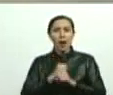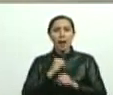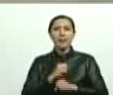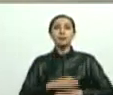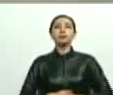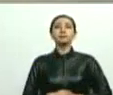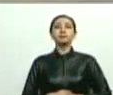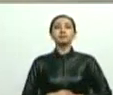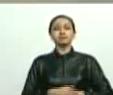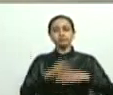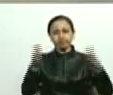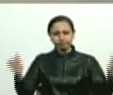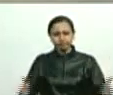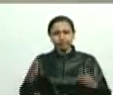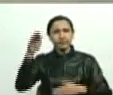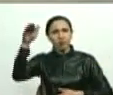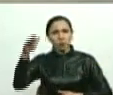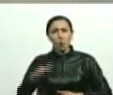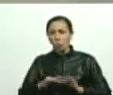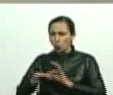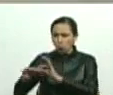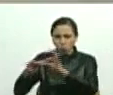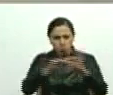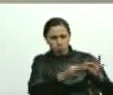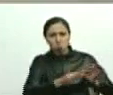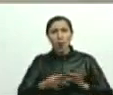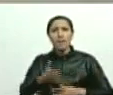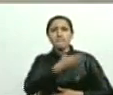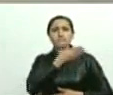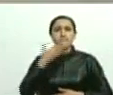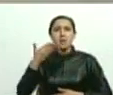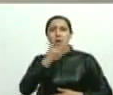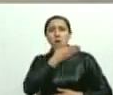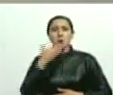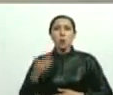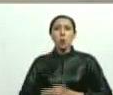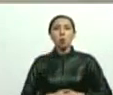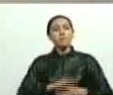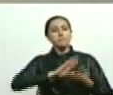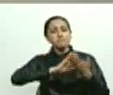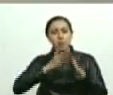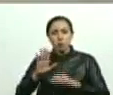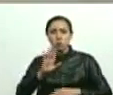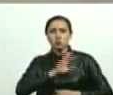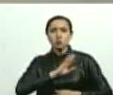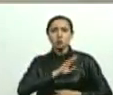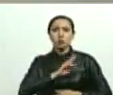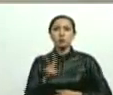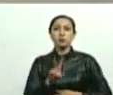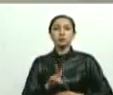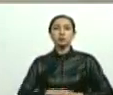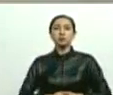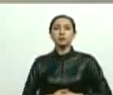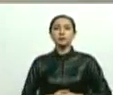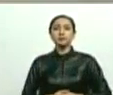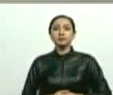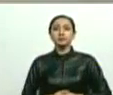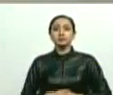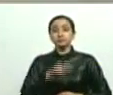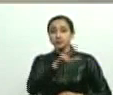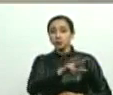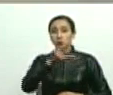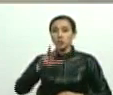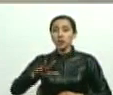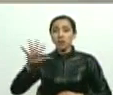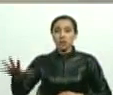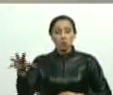vamos a levantar un destino común y mejor para nuestra comunidad en los